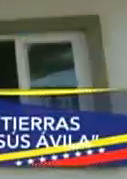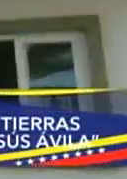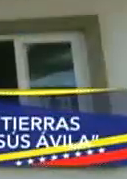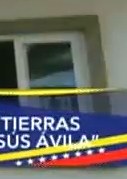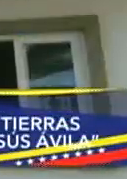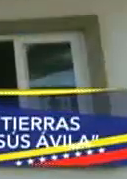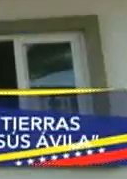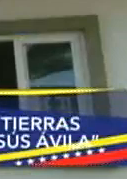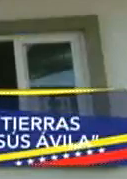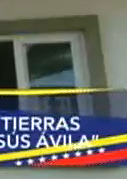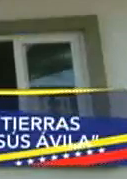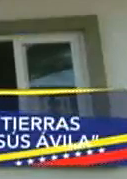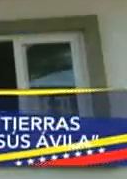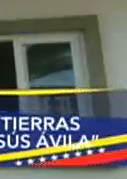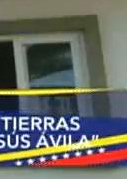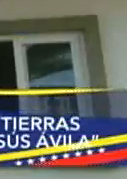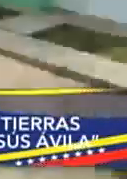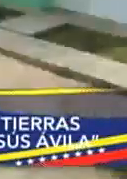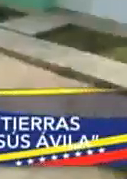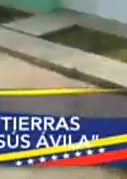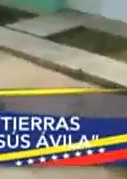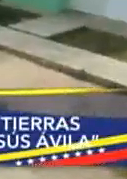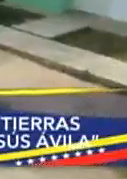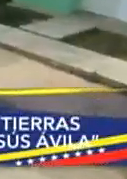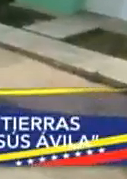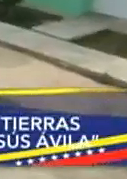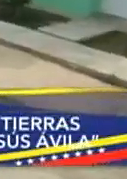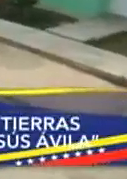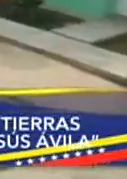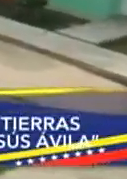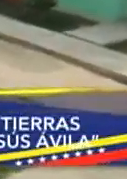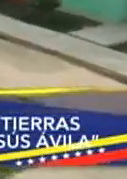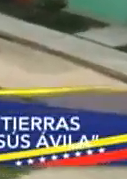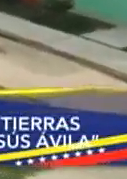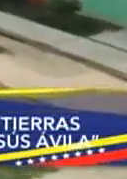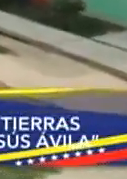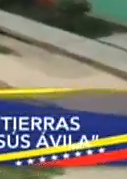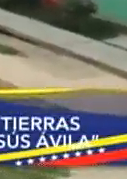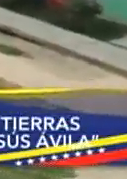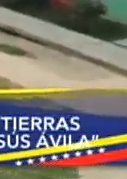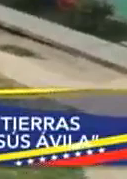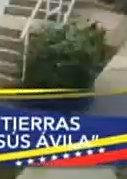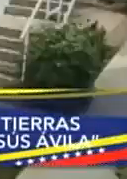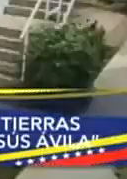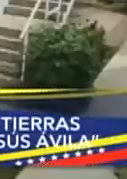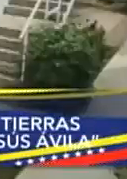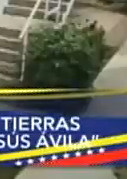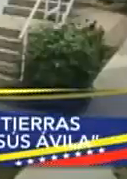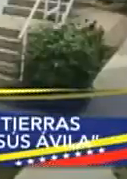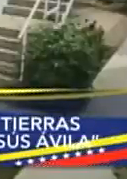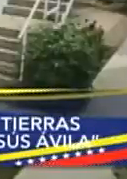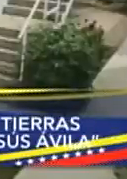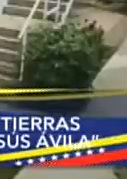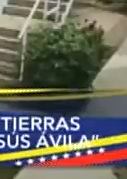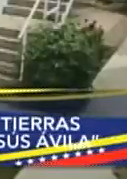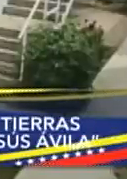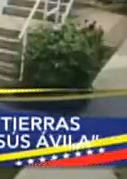Esto es un logro de la revolución. Agradecida y pa'lante, presidente. Bueno, mi comandante presidente, este